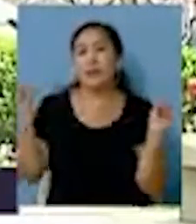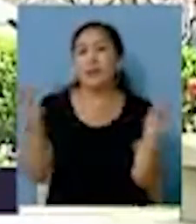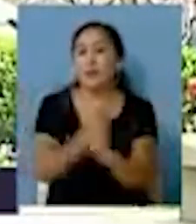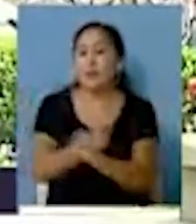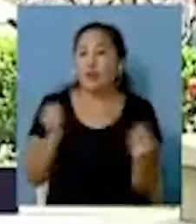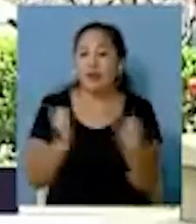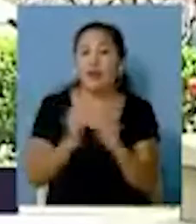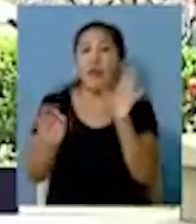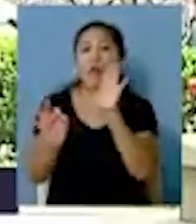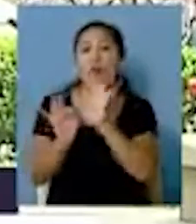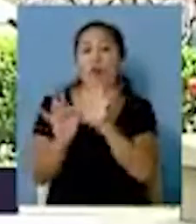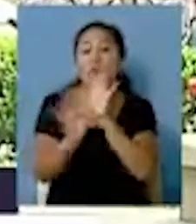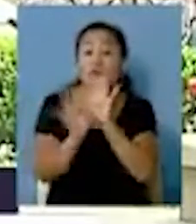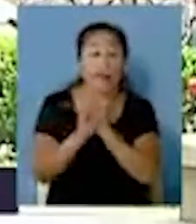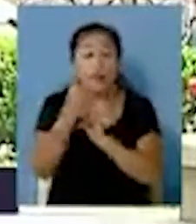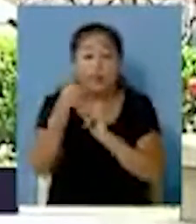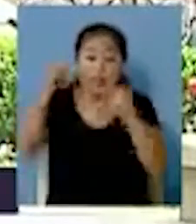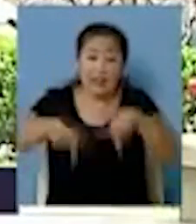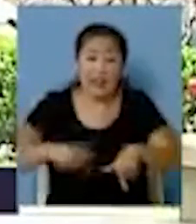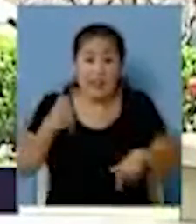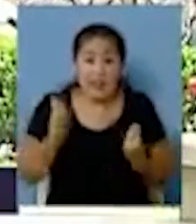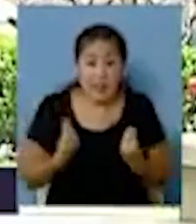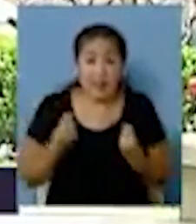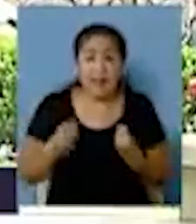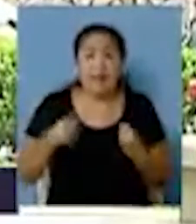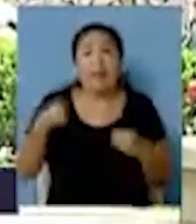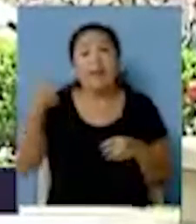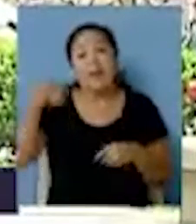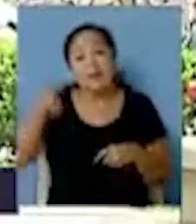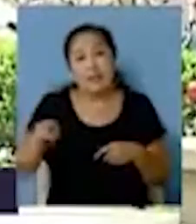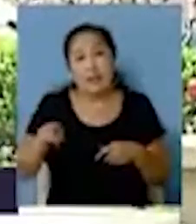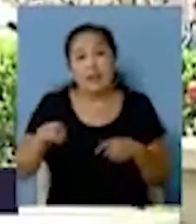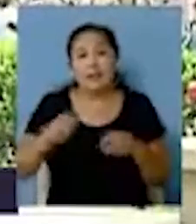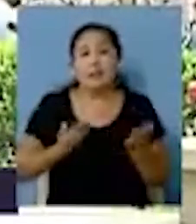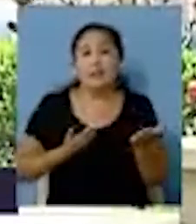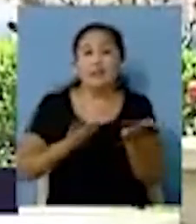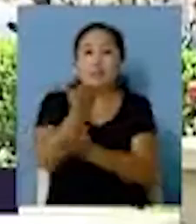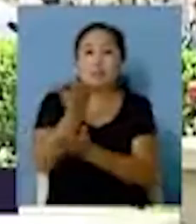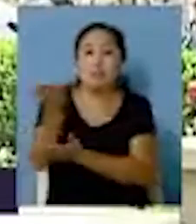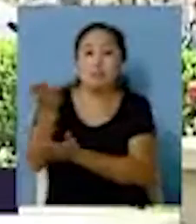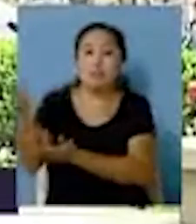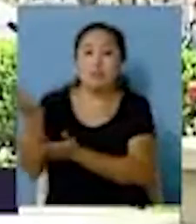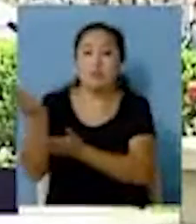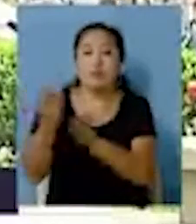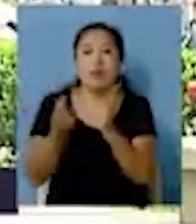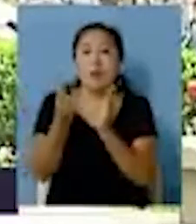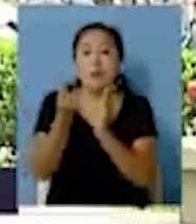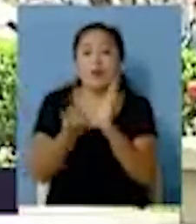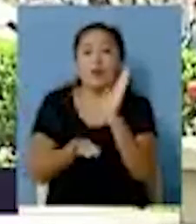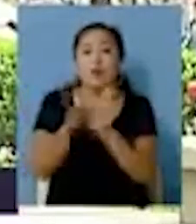la ordenanza y por parte del Ejecutivo, se tienen que elevar los cuadros tarifarios en